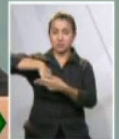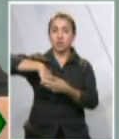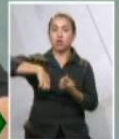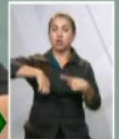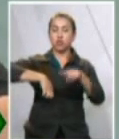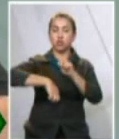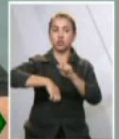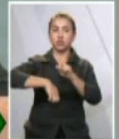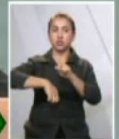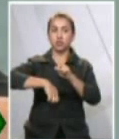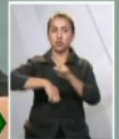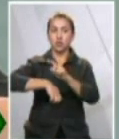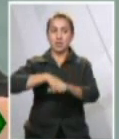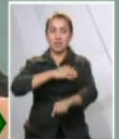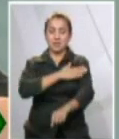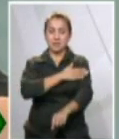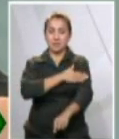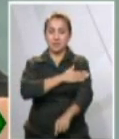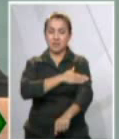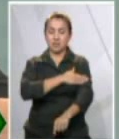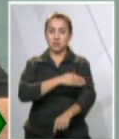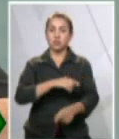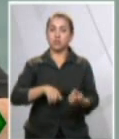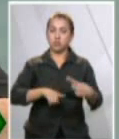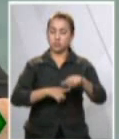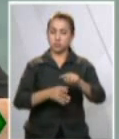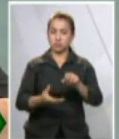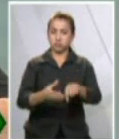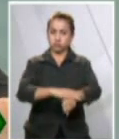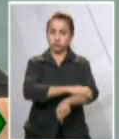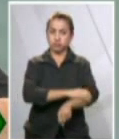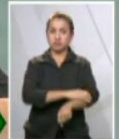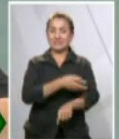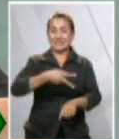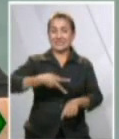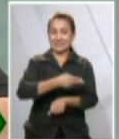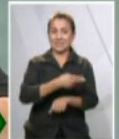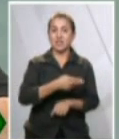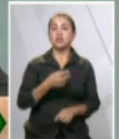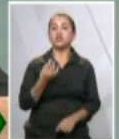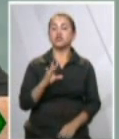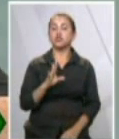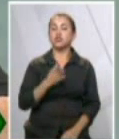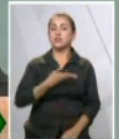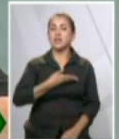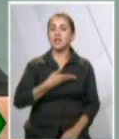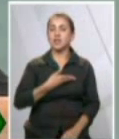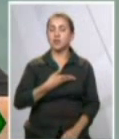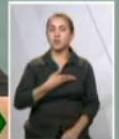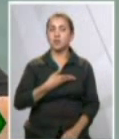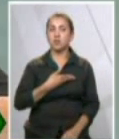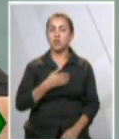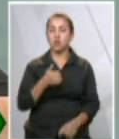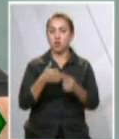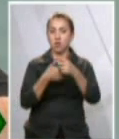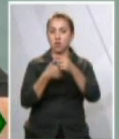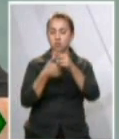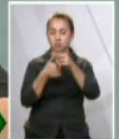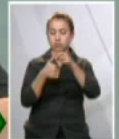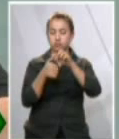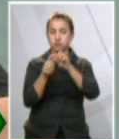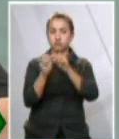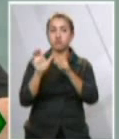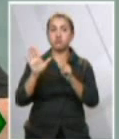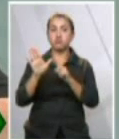brazo, del miembro superior derecho. En mi caso, tengo solo una falange del pulgar y una falange